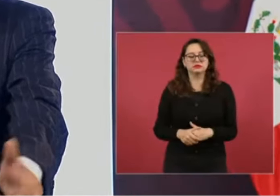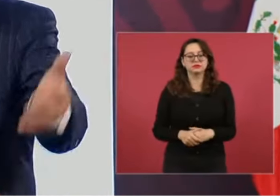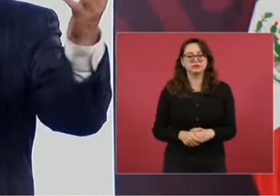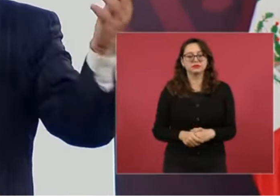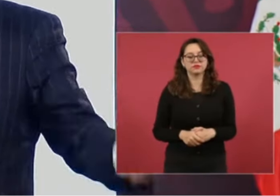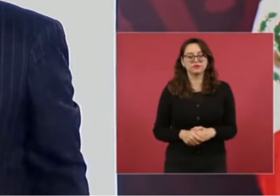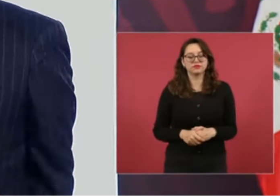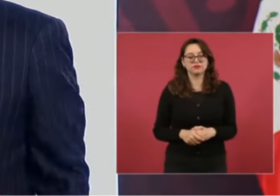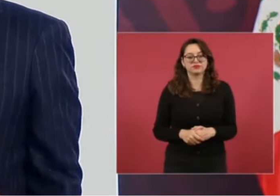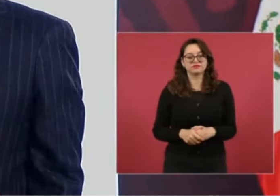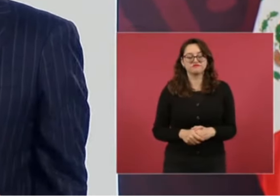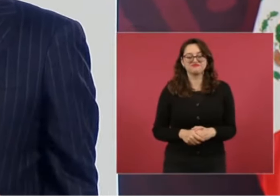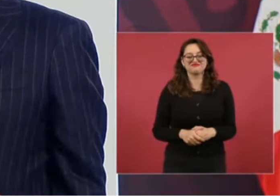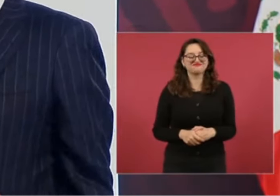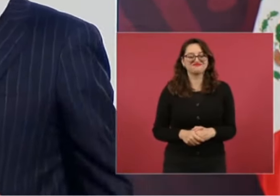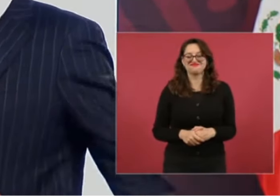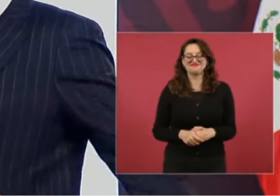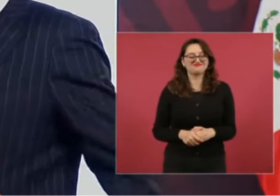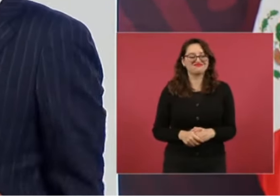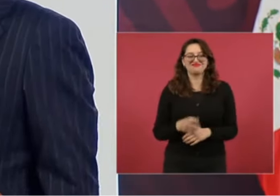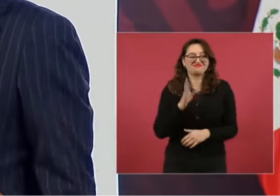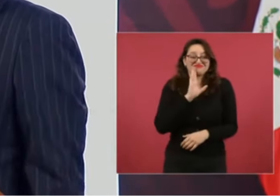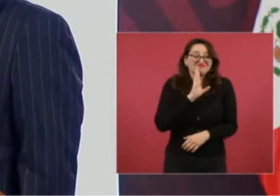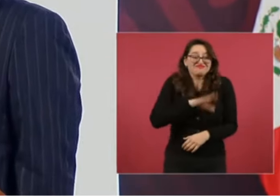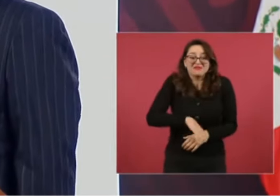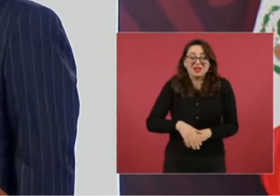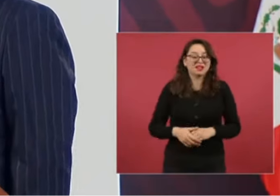Y pues eso, ¿no?